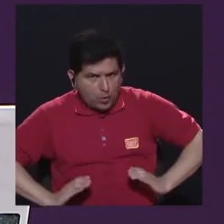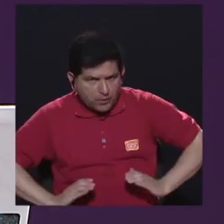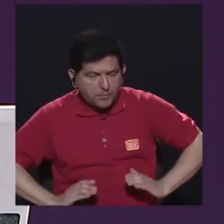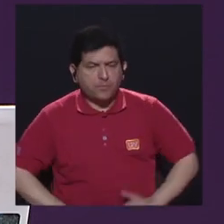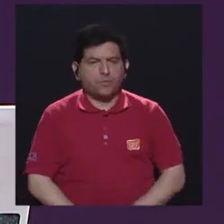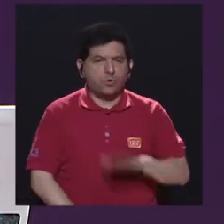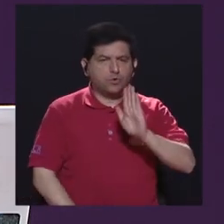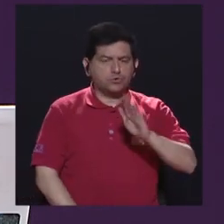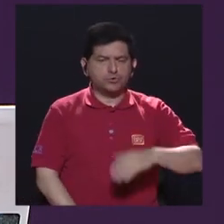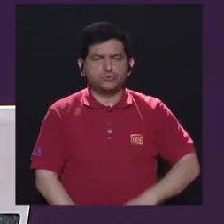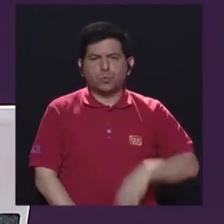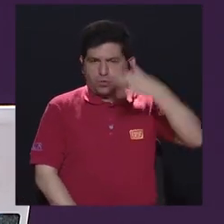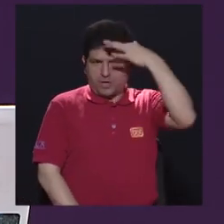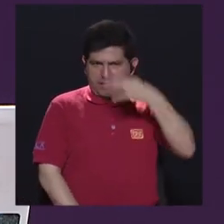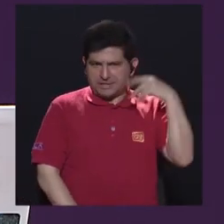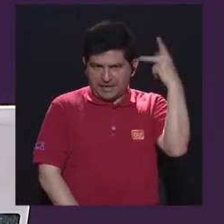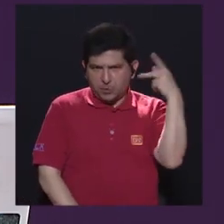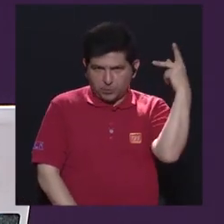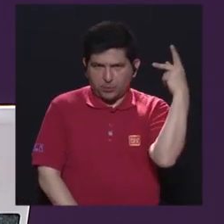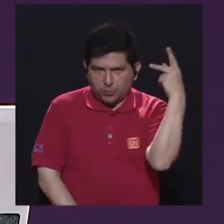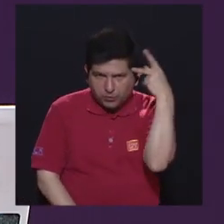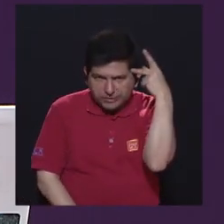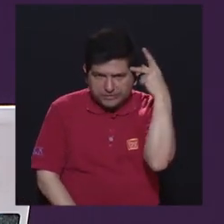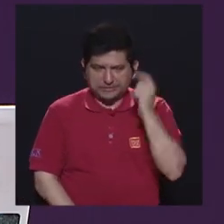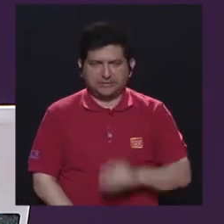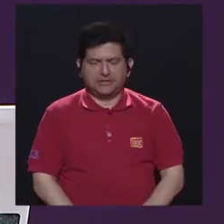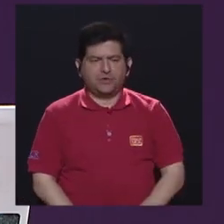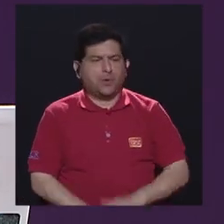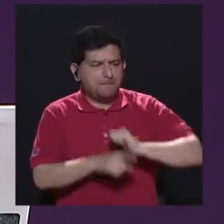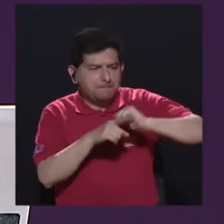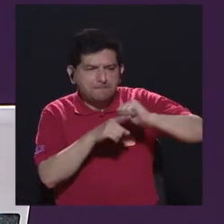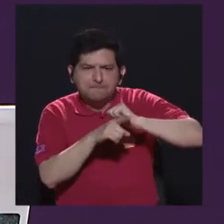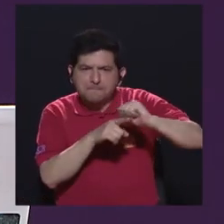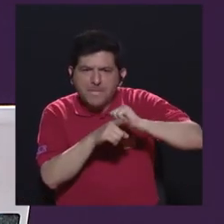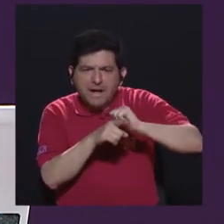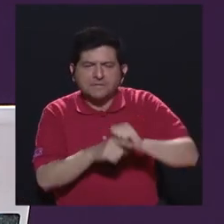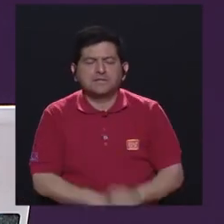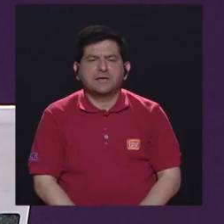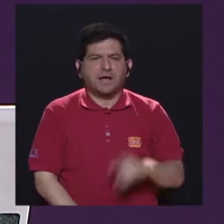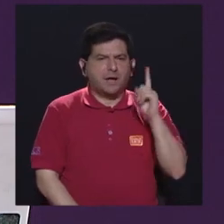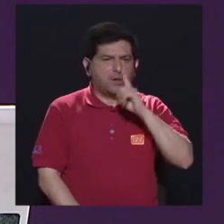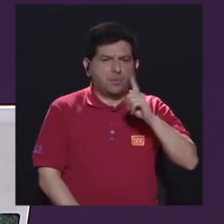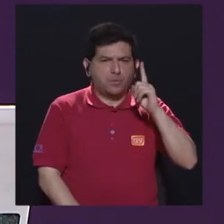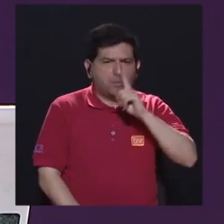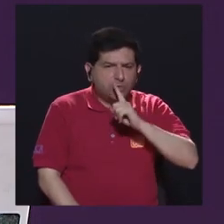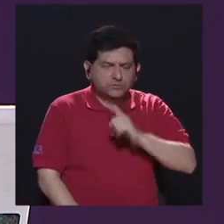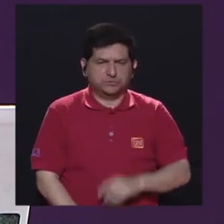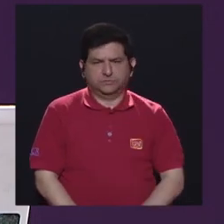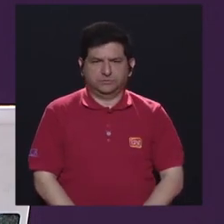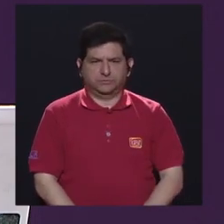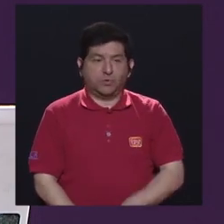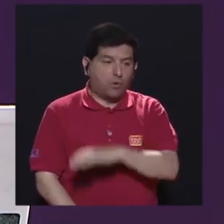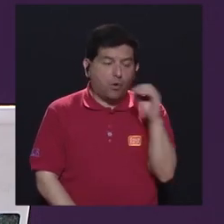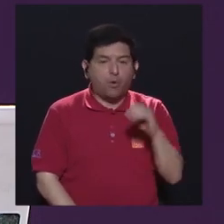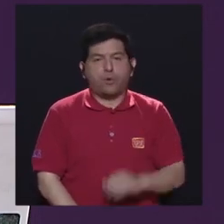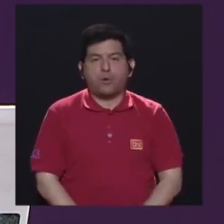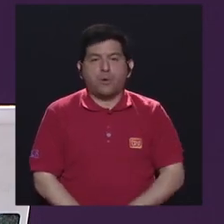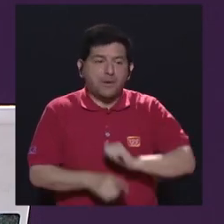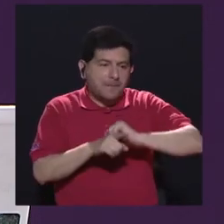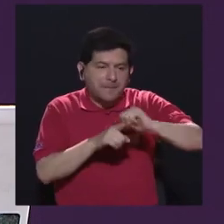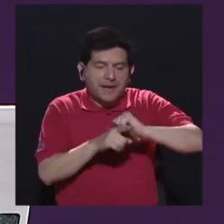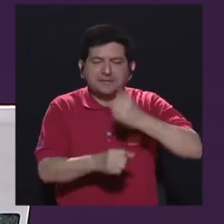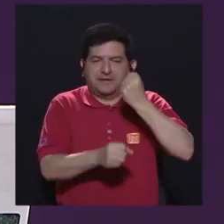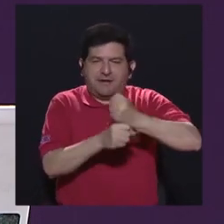desde sus posiciones políticas, el ejercicio de la prostitución o el ejercicio del